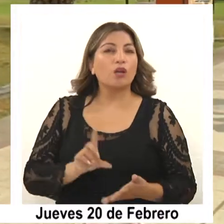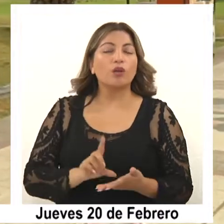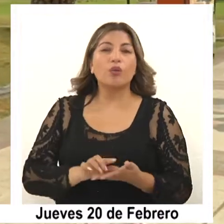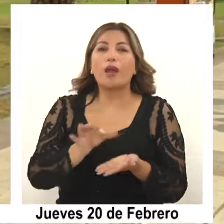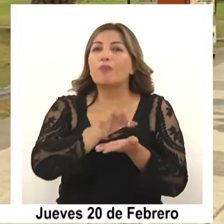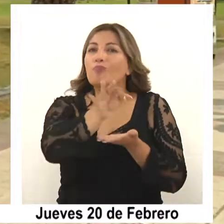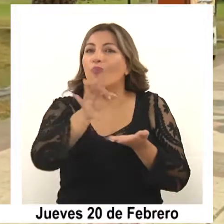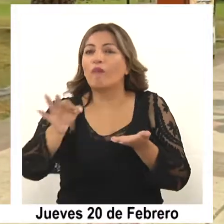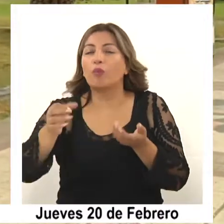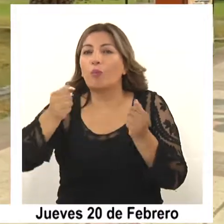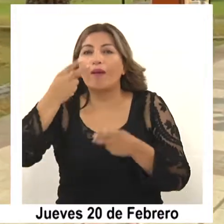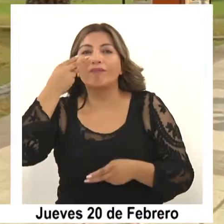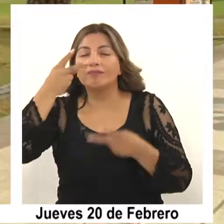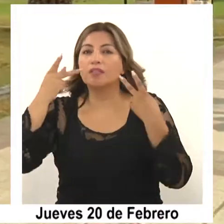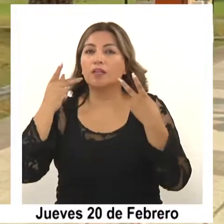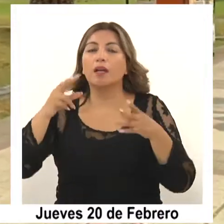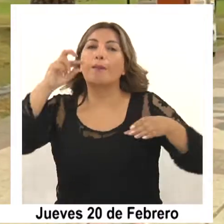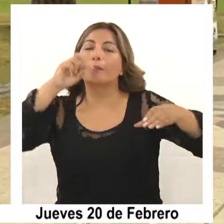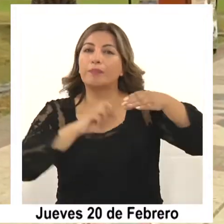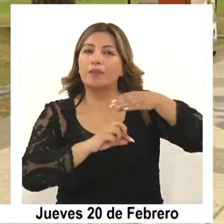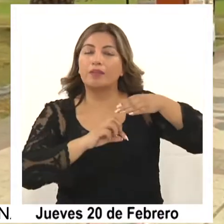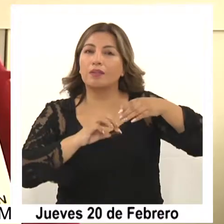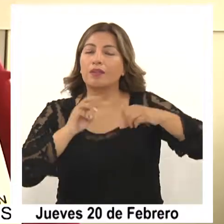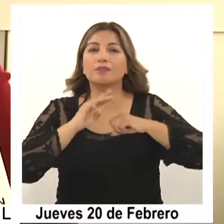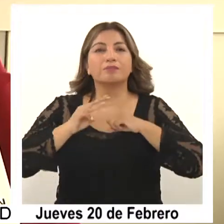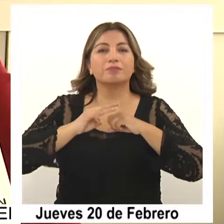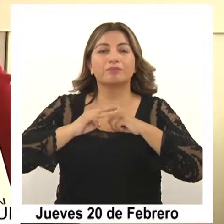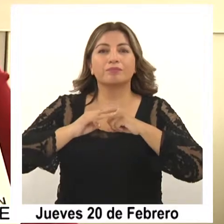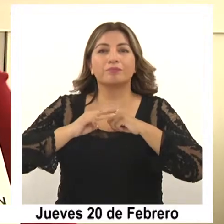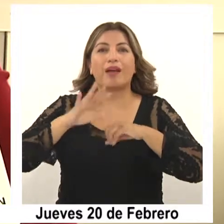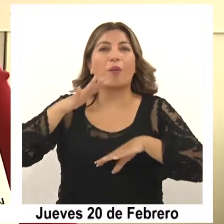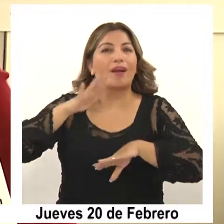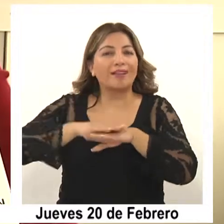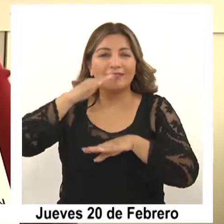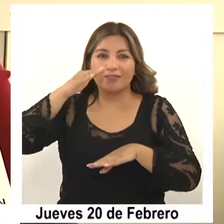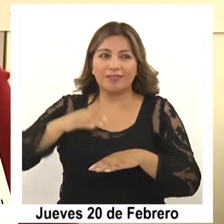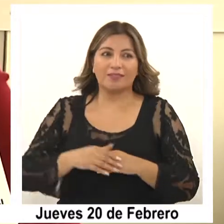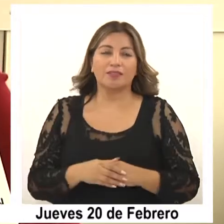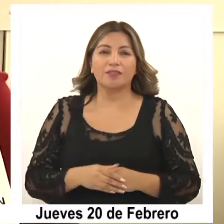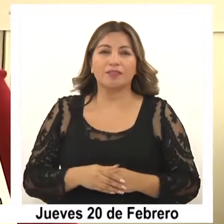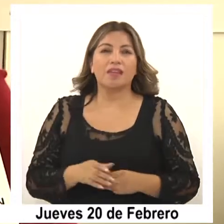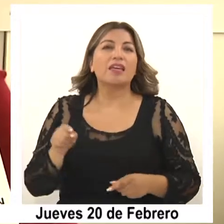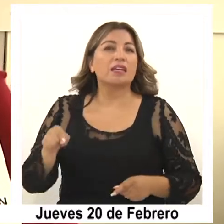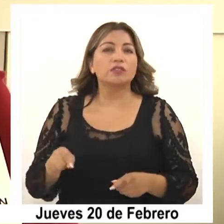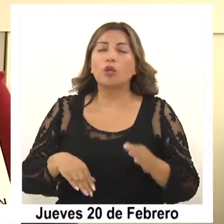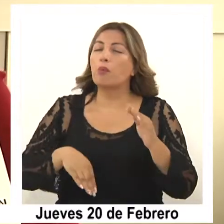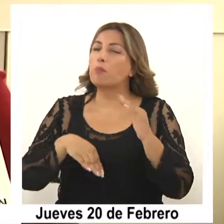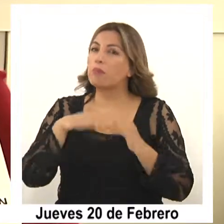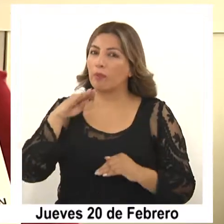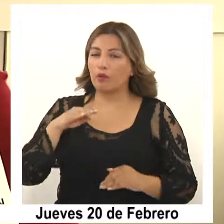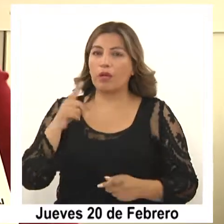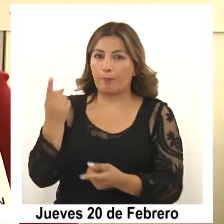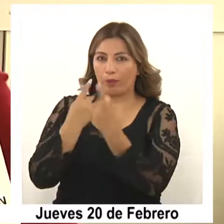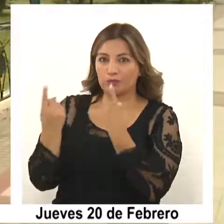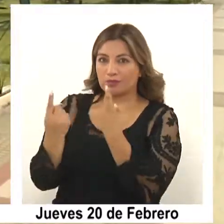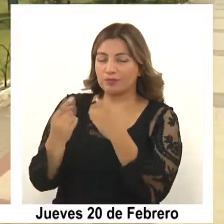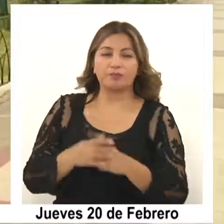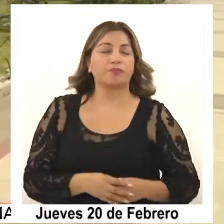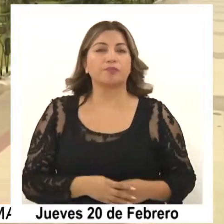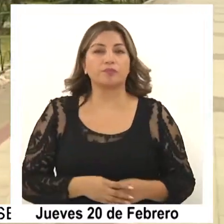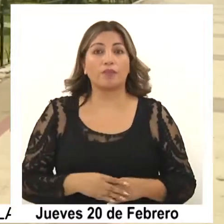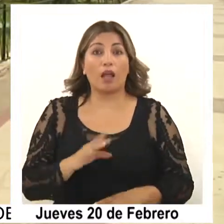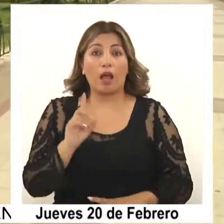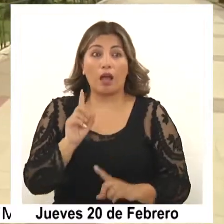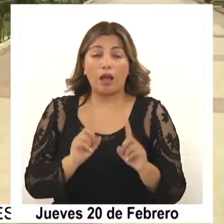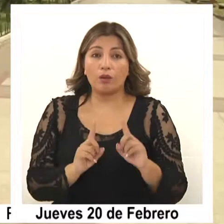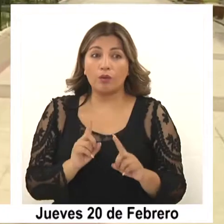lugares al interior que se pueden conocer, como Pica, Matilla, Las Termas, Enquielga, eso es como lo principal que consultan. Hay